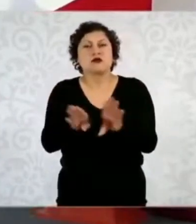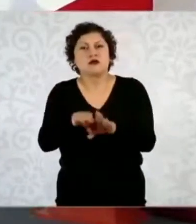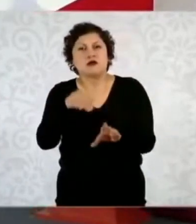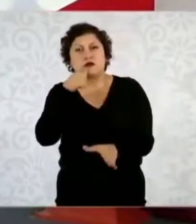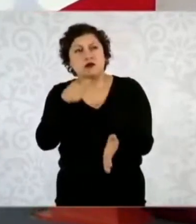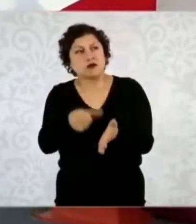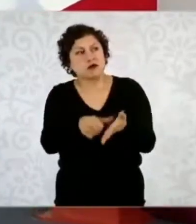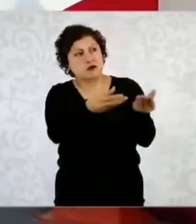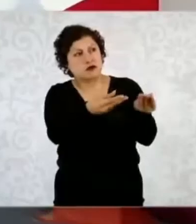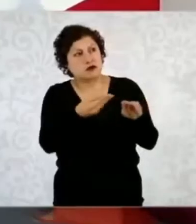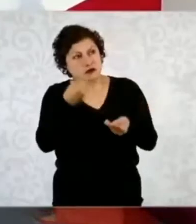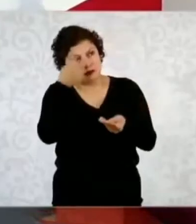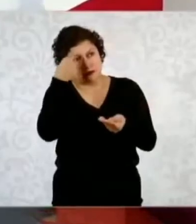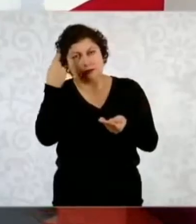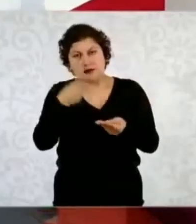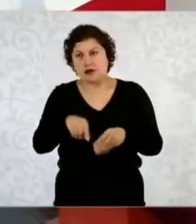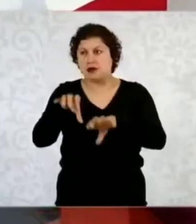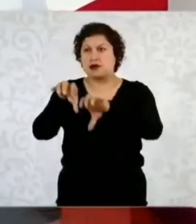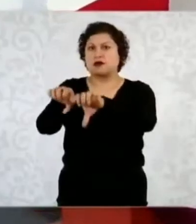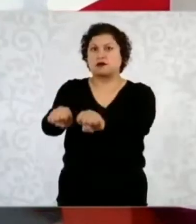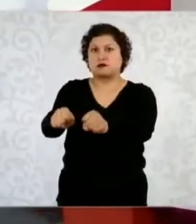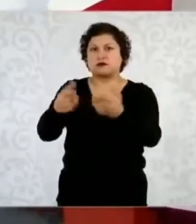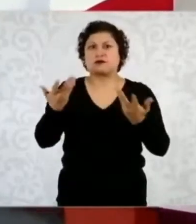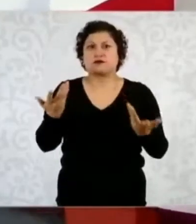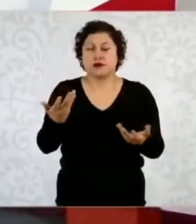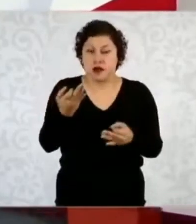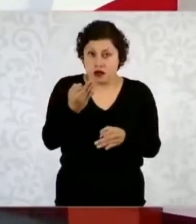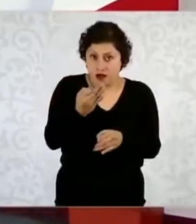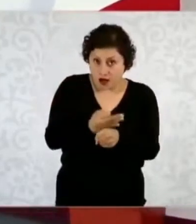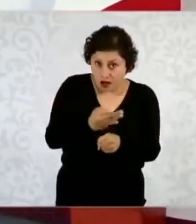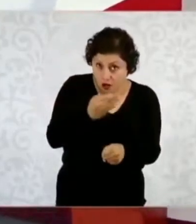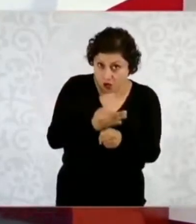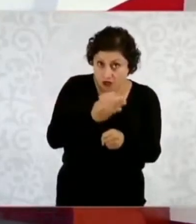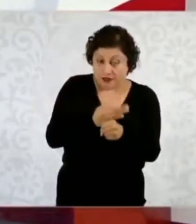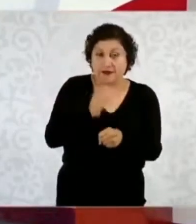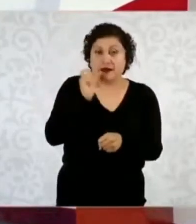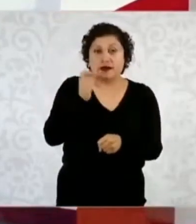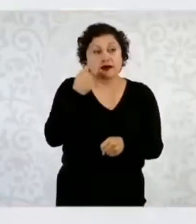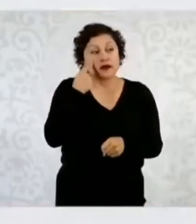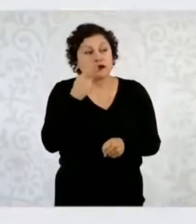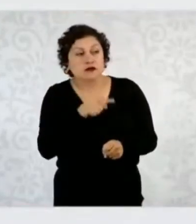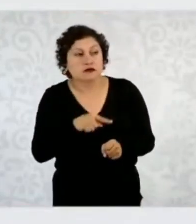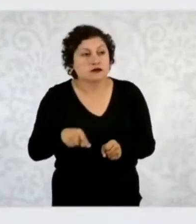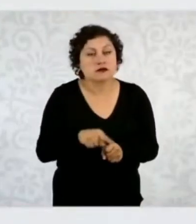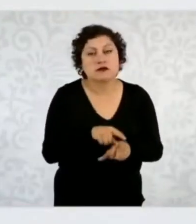ahora operan, digamos, de emergencia para asuntos de detenciones en flagrancia,